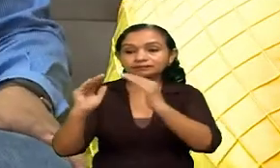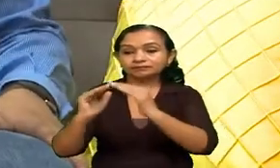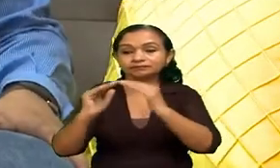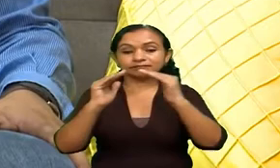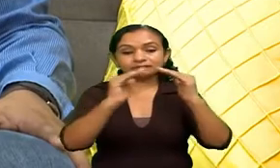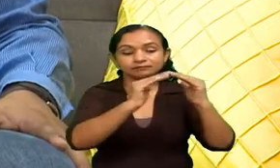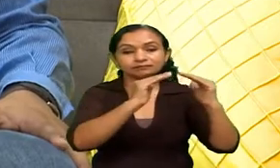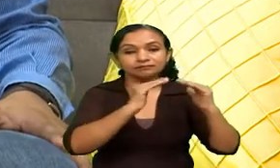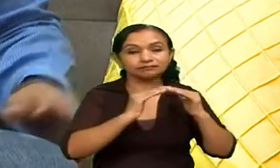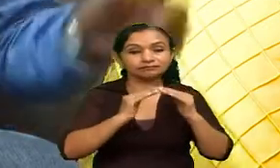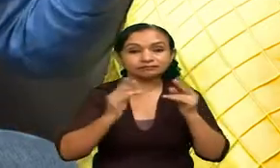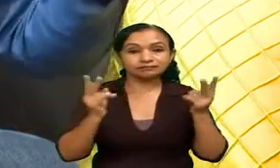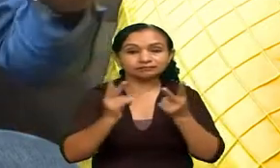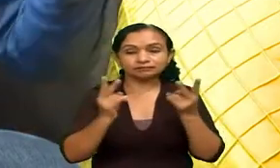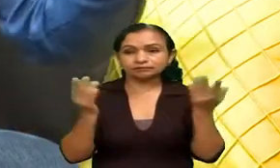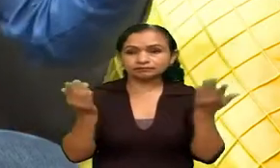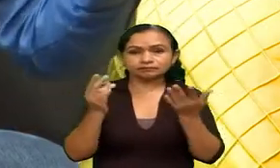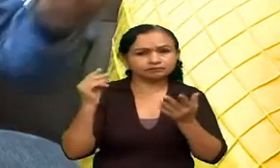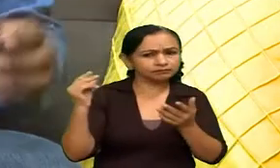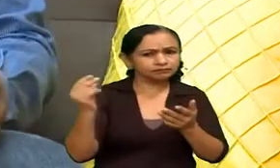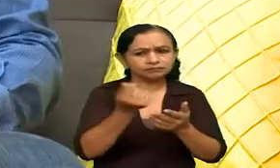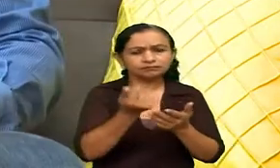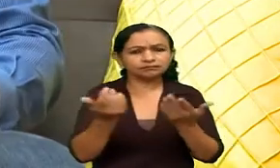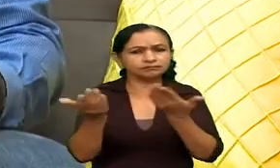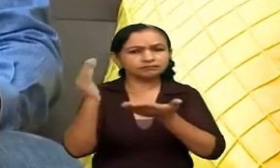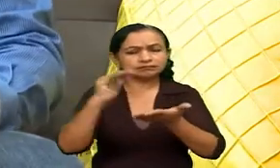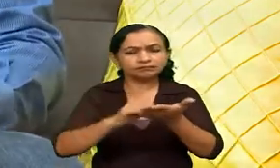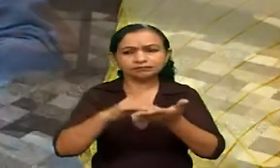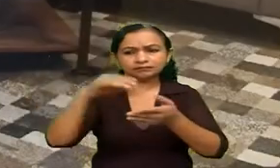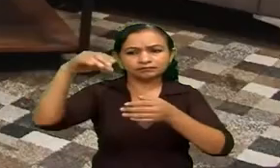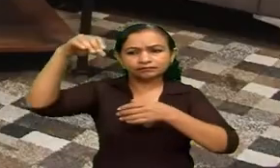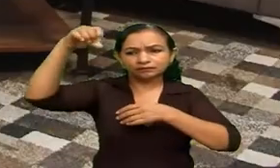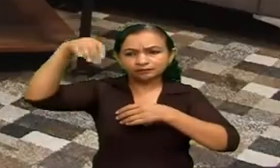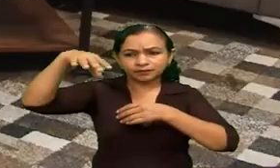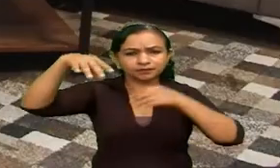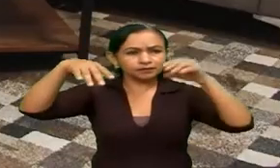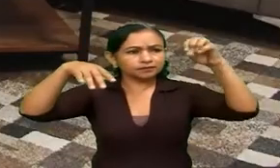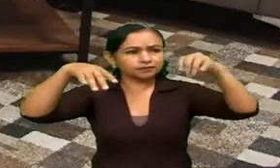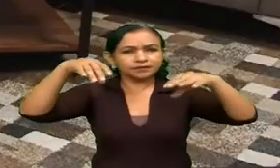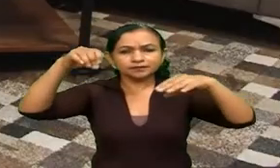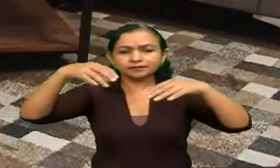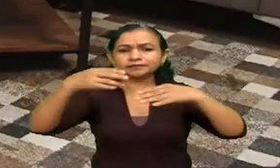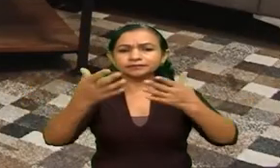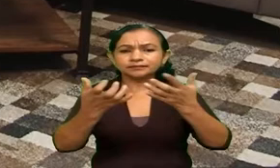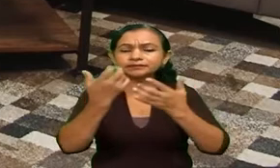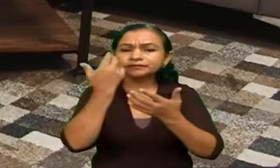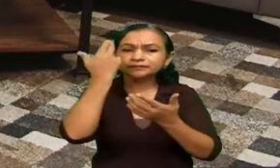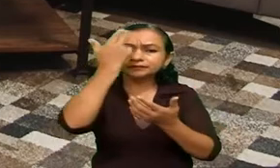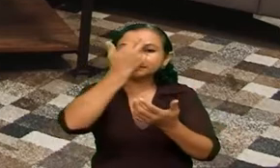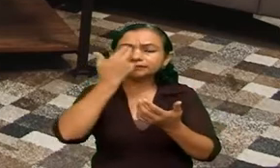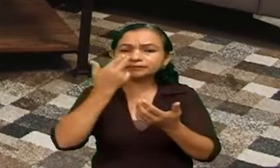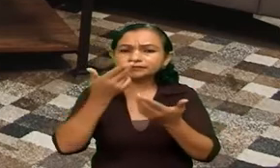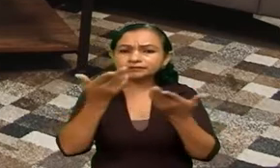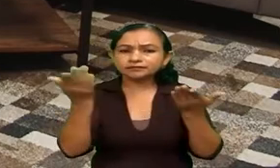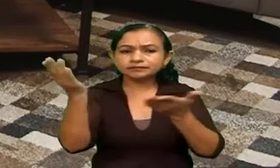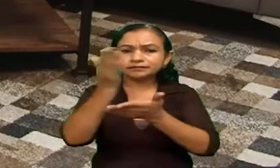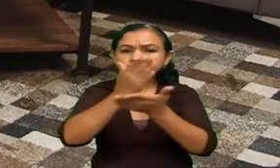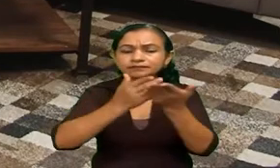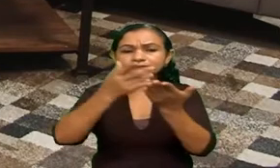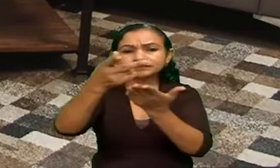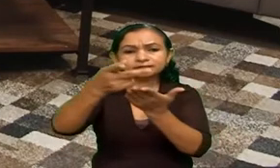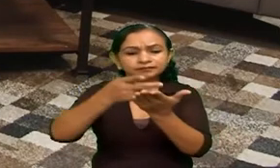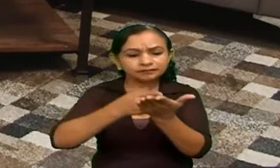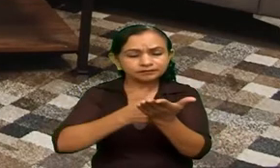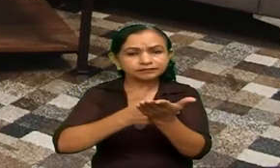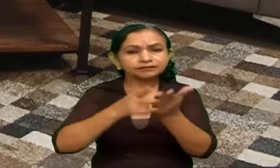lo vivieron, cómo rápidamente se restableció todo el sistema. Quisiera consultarle respecto a algunos proyectos que